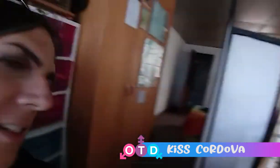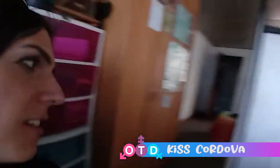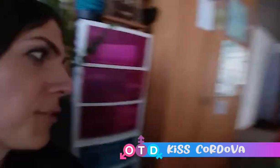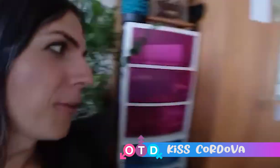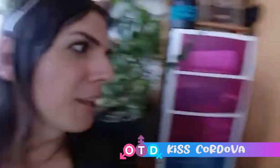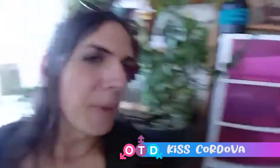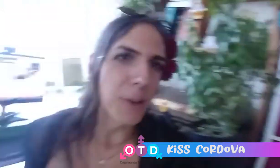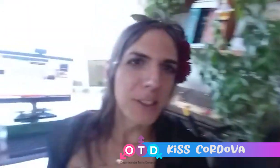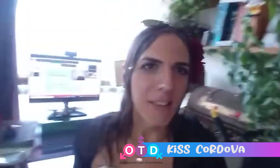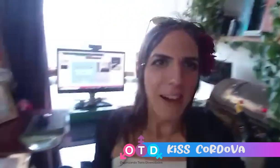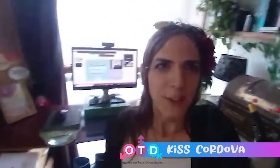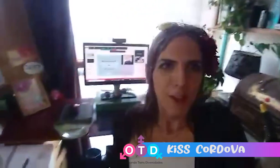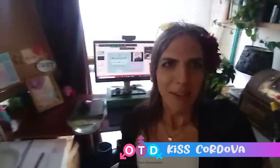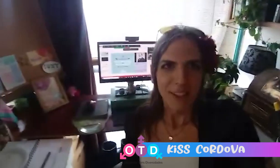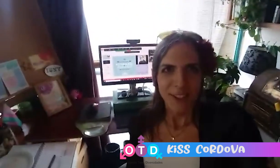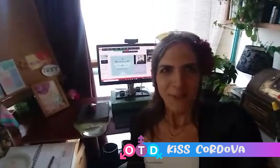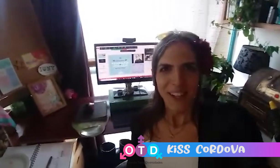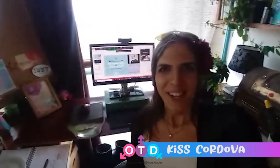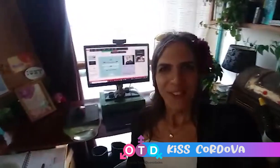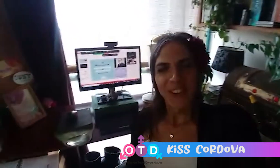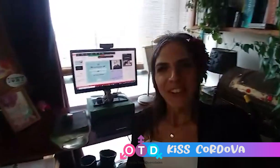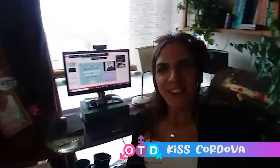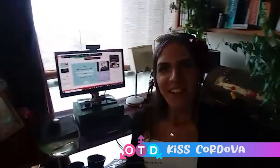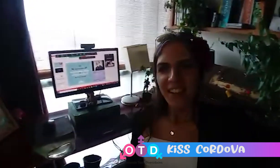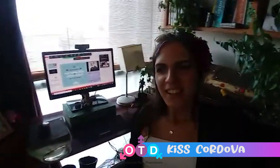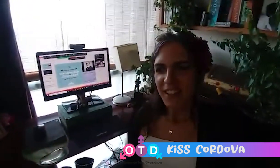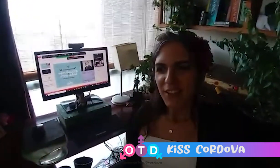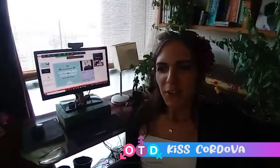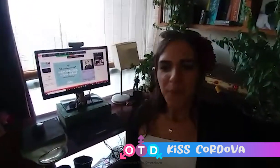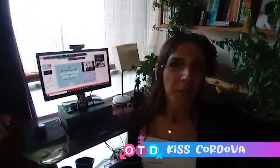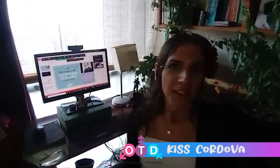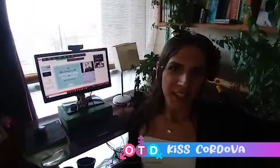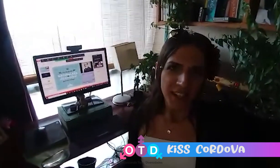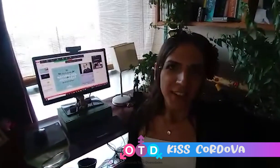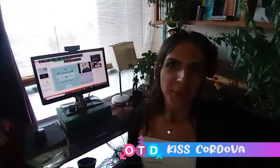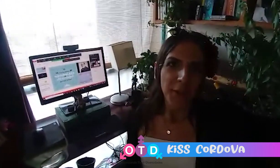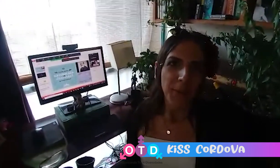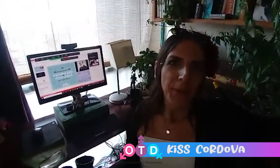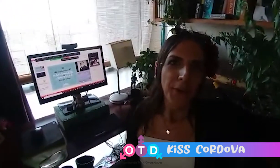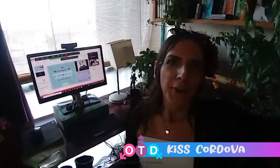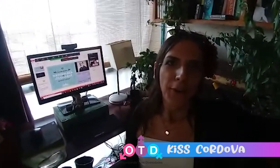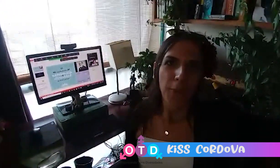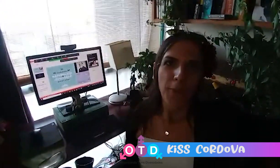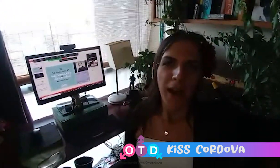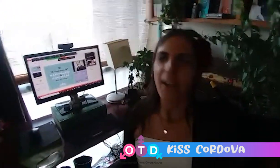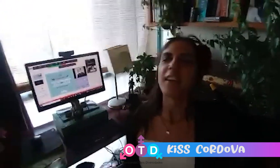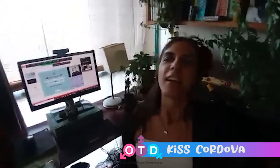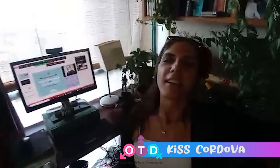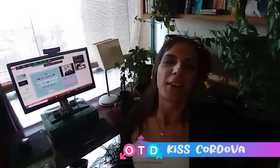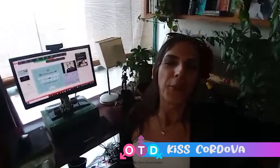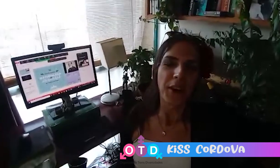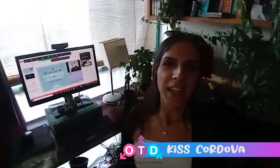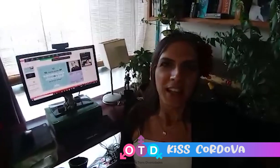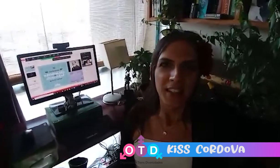tapar todo el despelote, el baño que apareció por allá al fondo, para poder entregar siempre como lo más